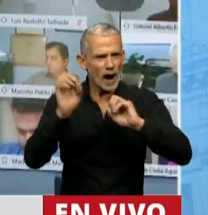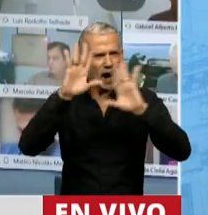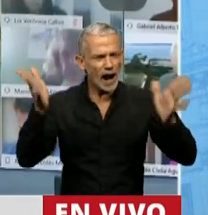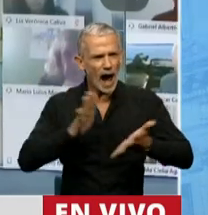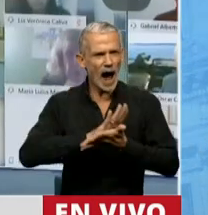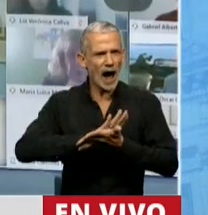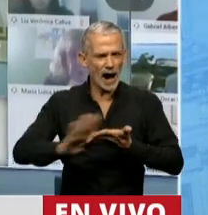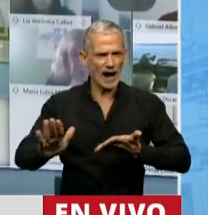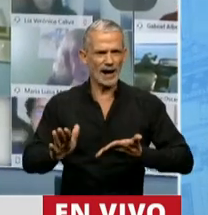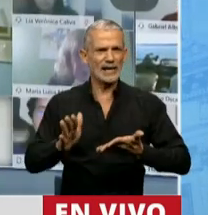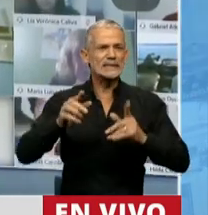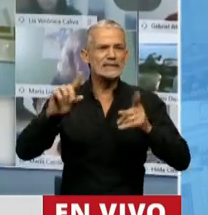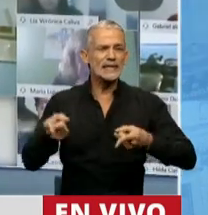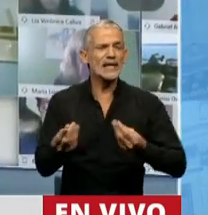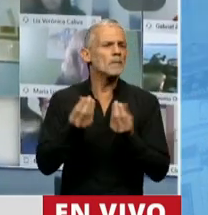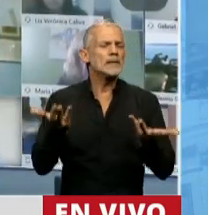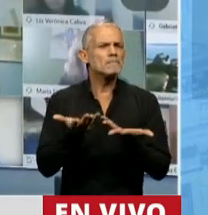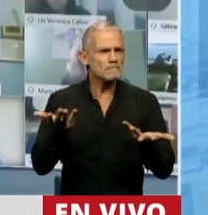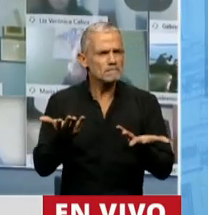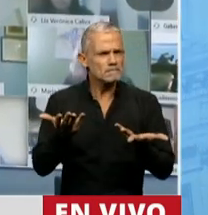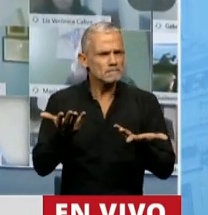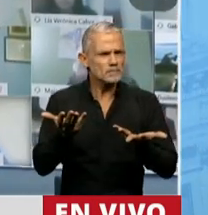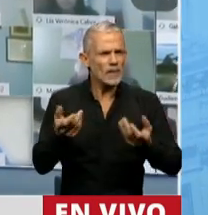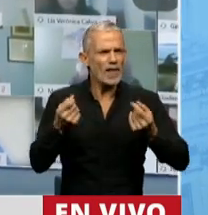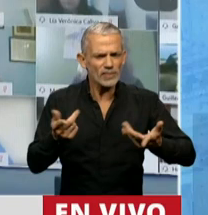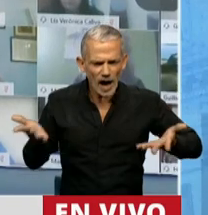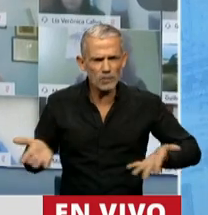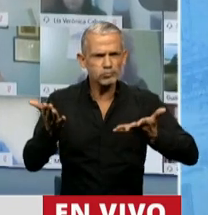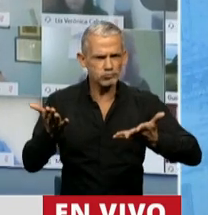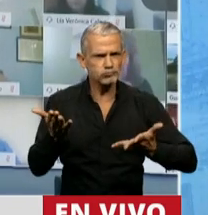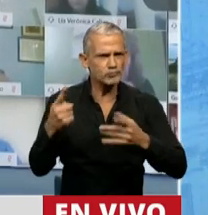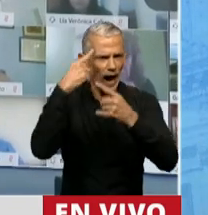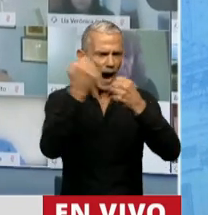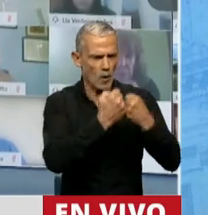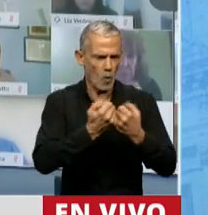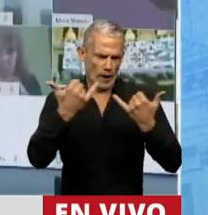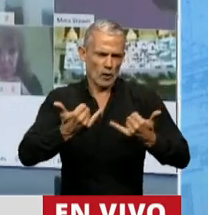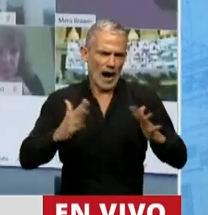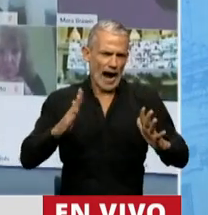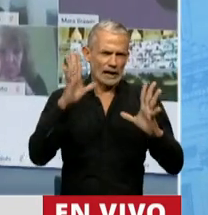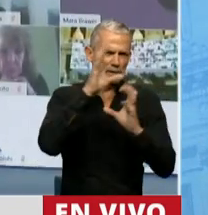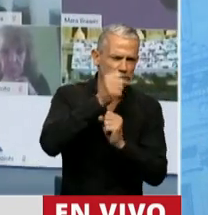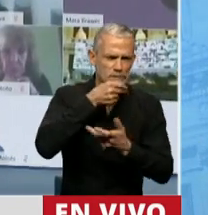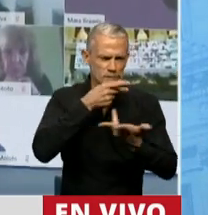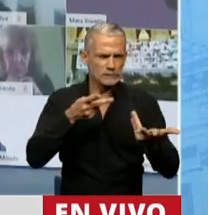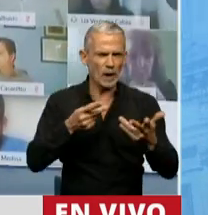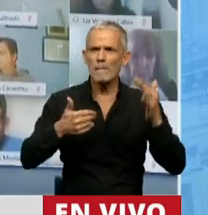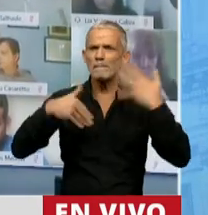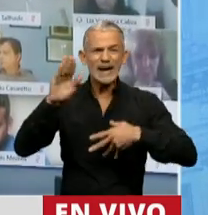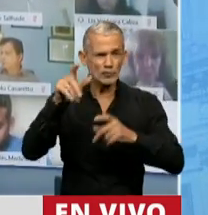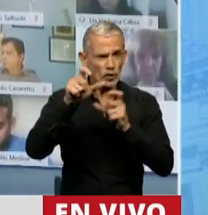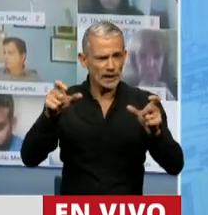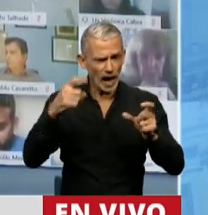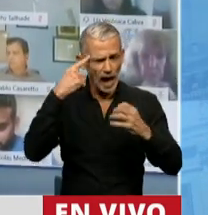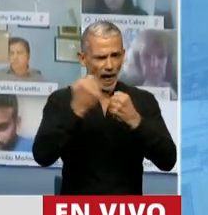transparencia, que además por eso también han permitido que sean consensuadas por una amplísima